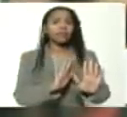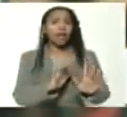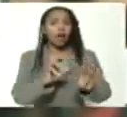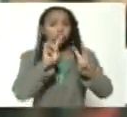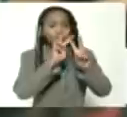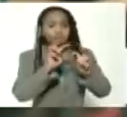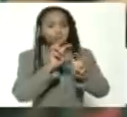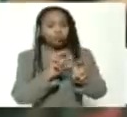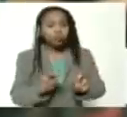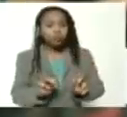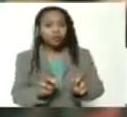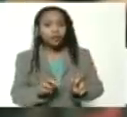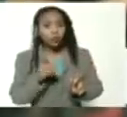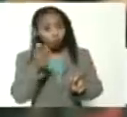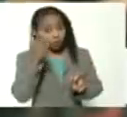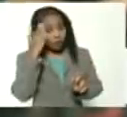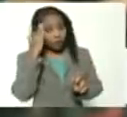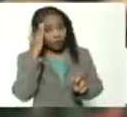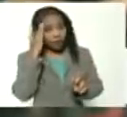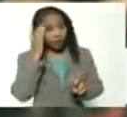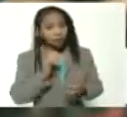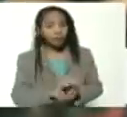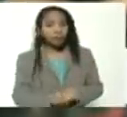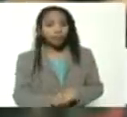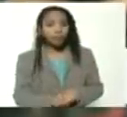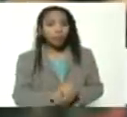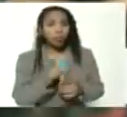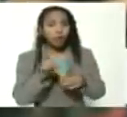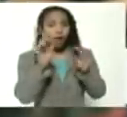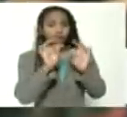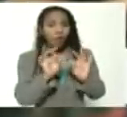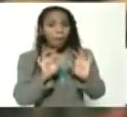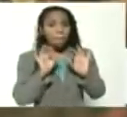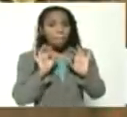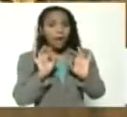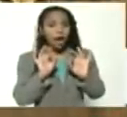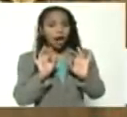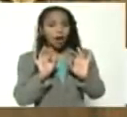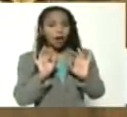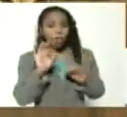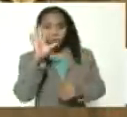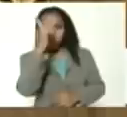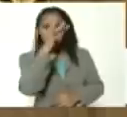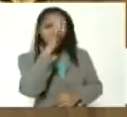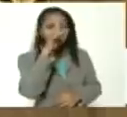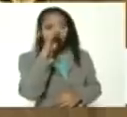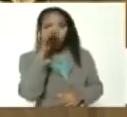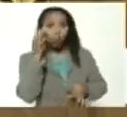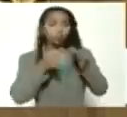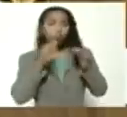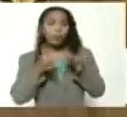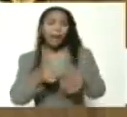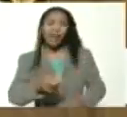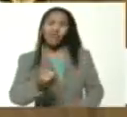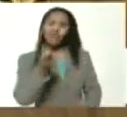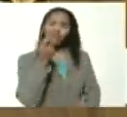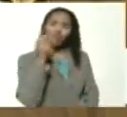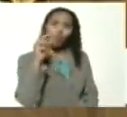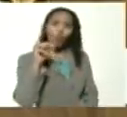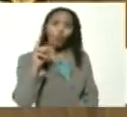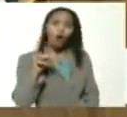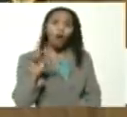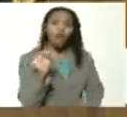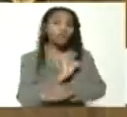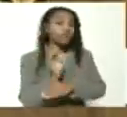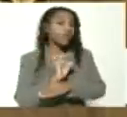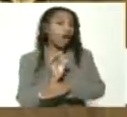nudo hecho, que ustedes sabían era una especie de bufonada jurídica para que nunca un funcionario